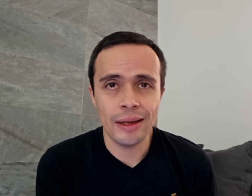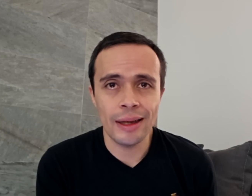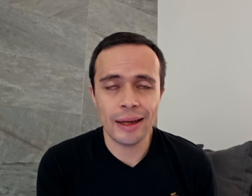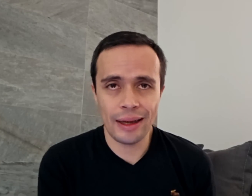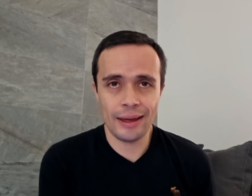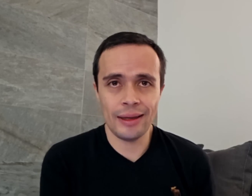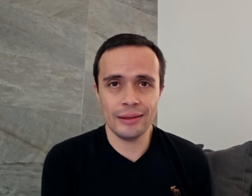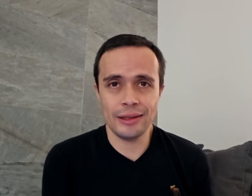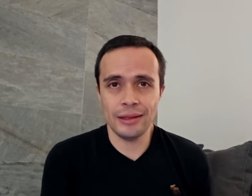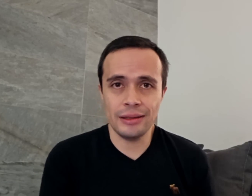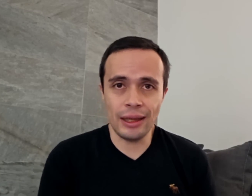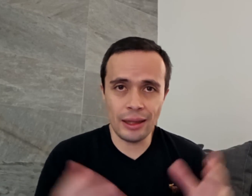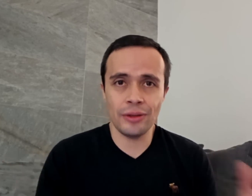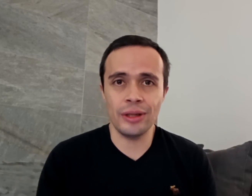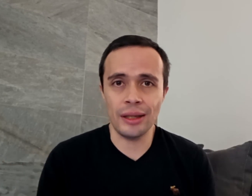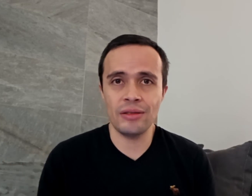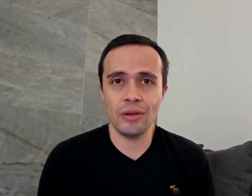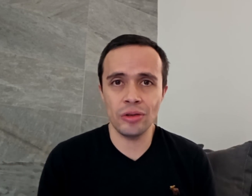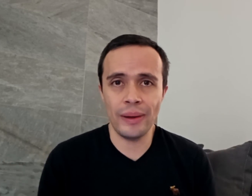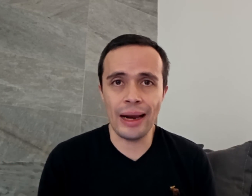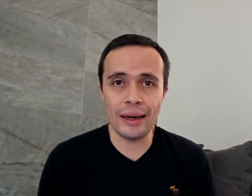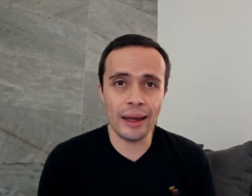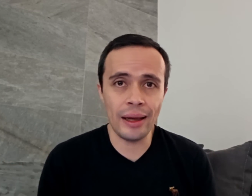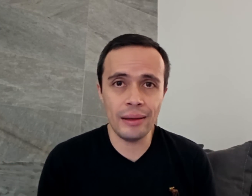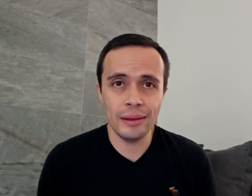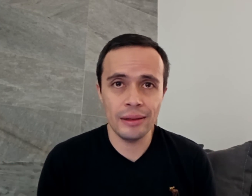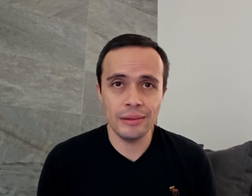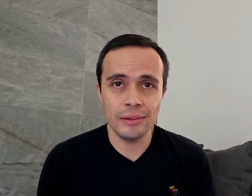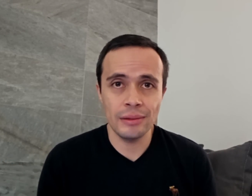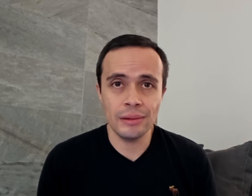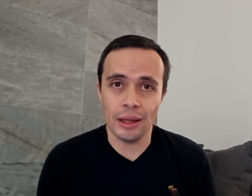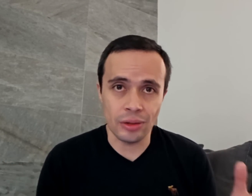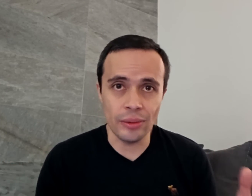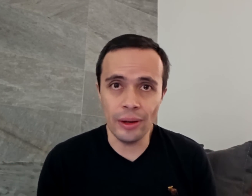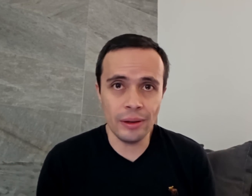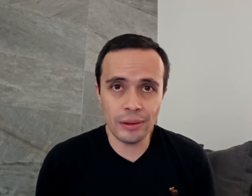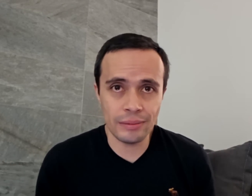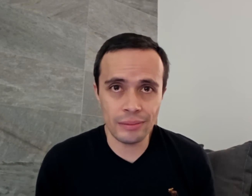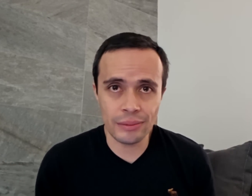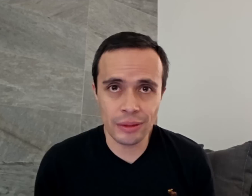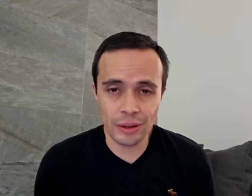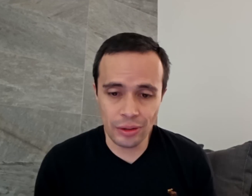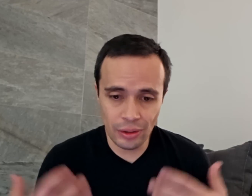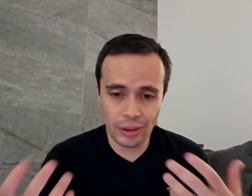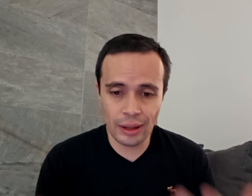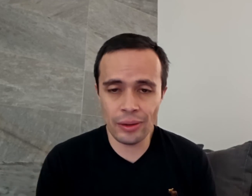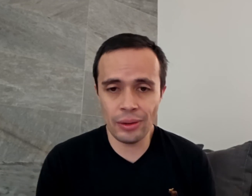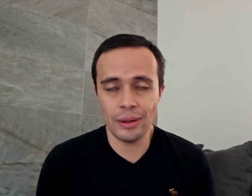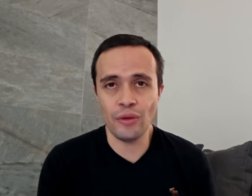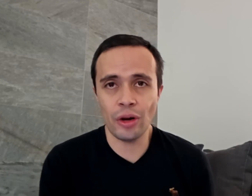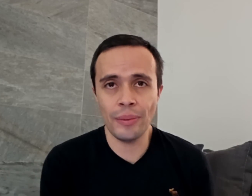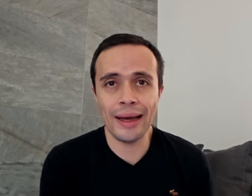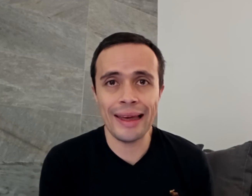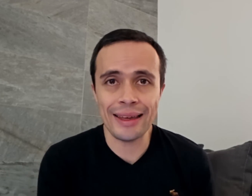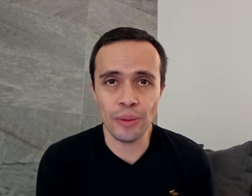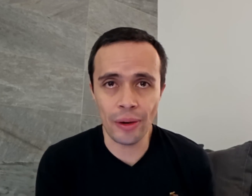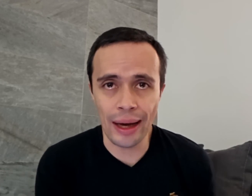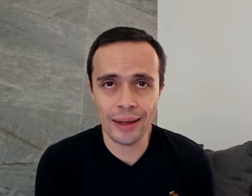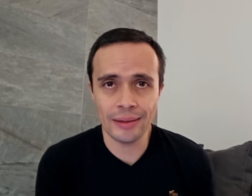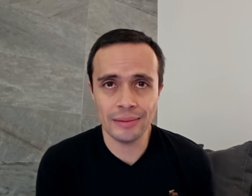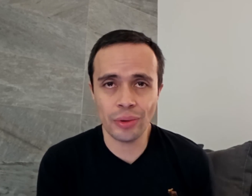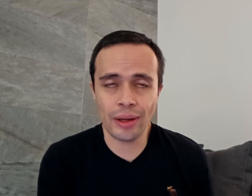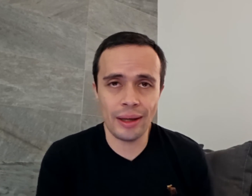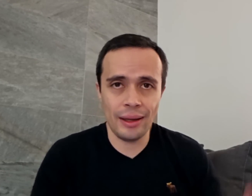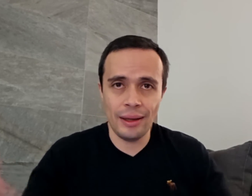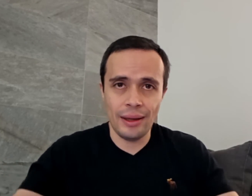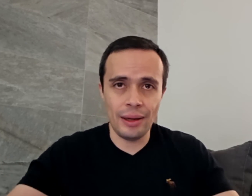esto, que si Zedillo se quiso subir al ring, se subió, yo creo, de forma